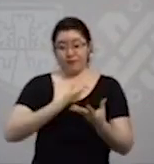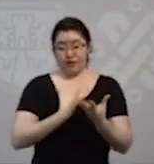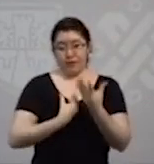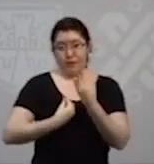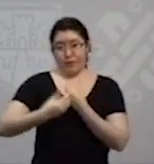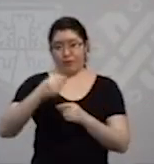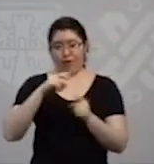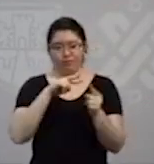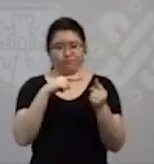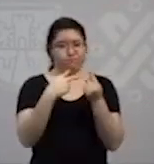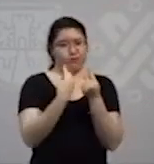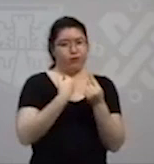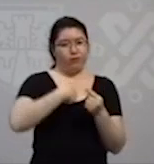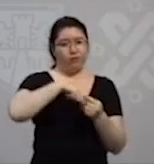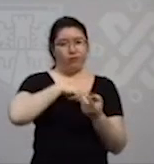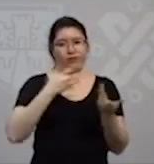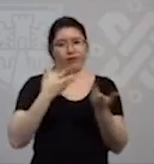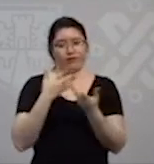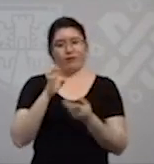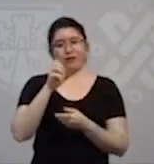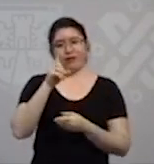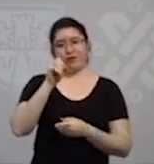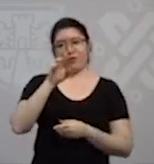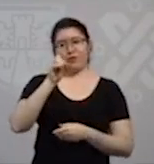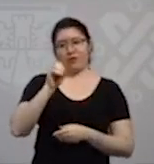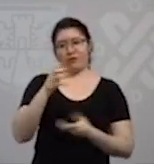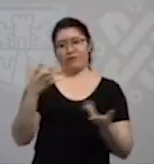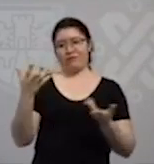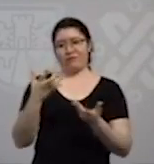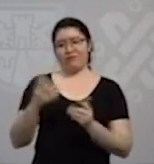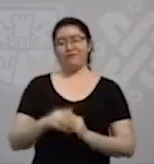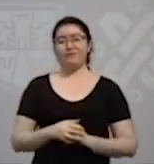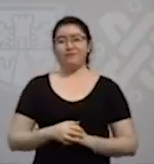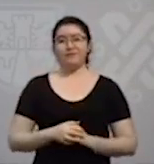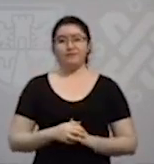es el modelo de Eduardo Clark y su equipo.